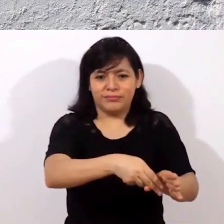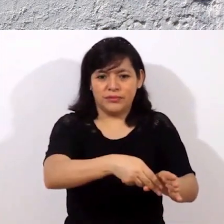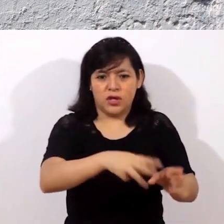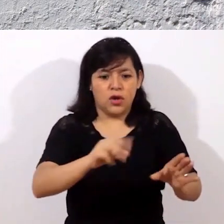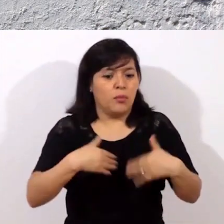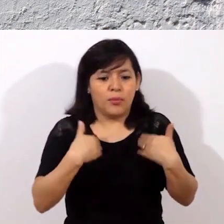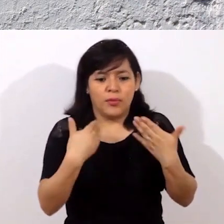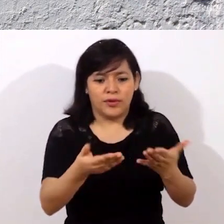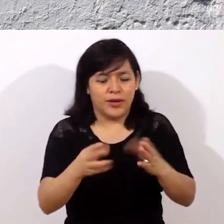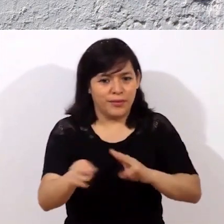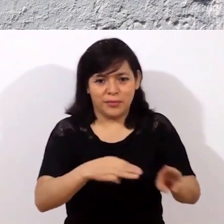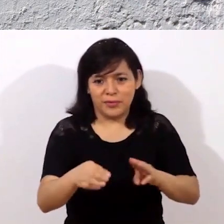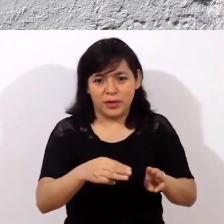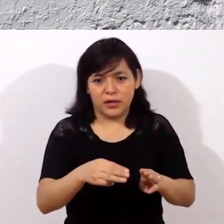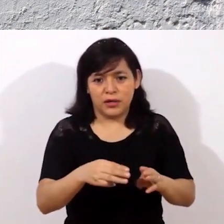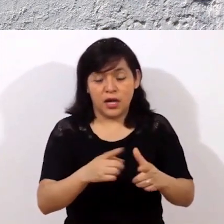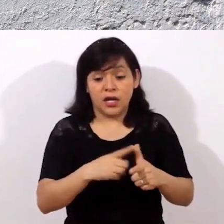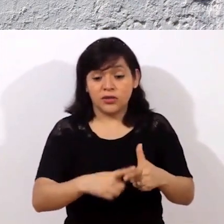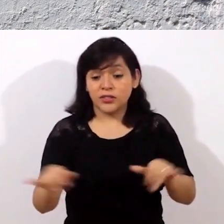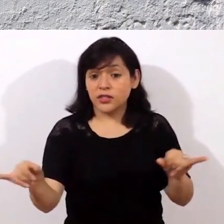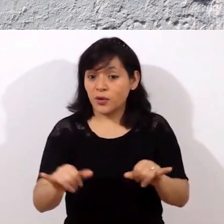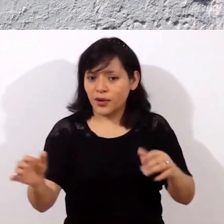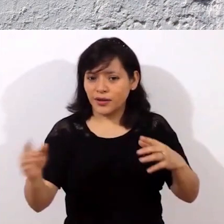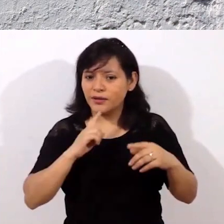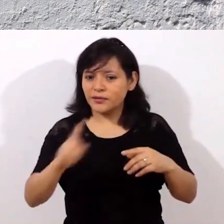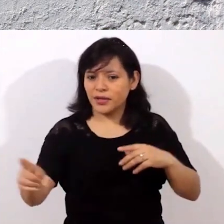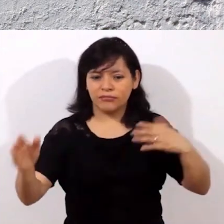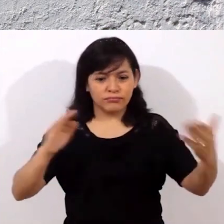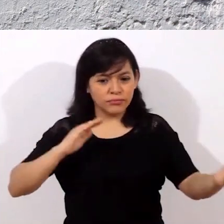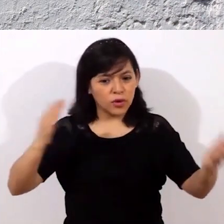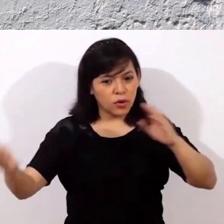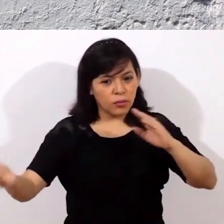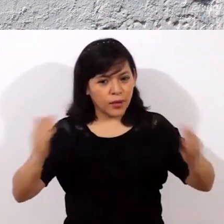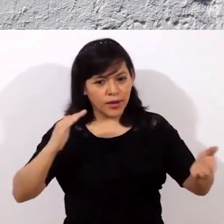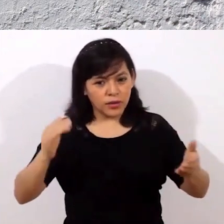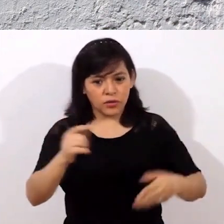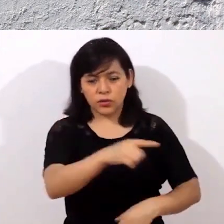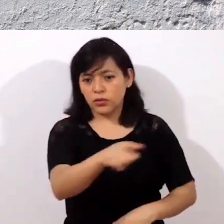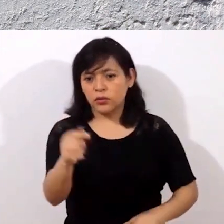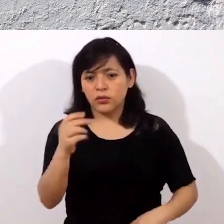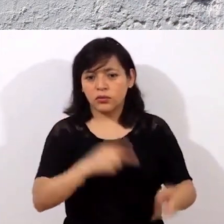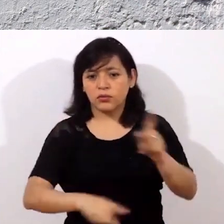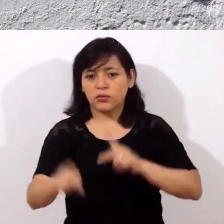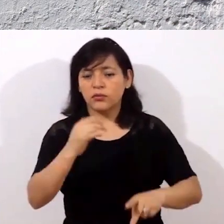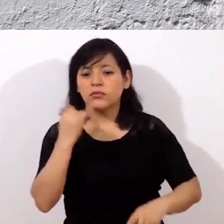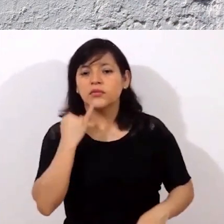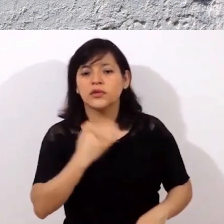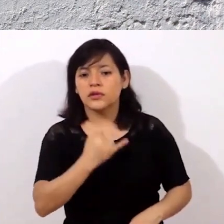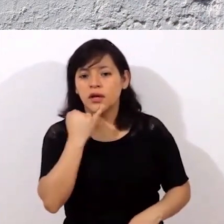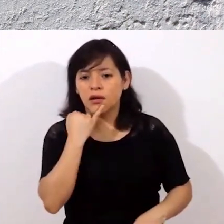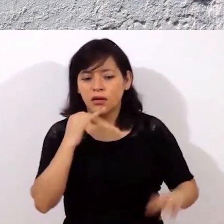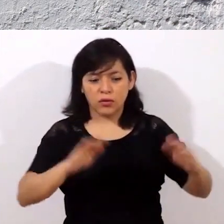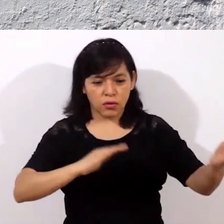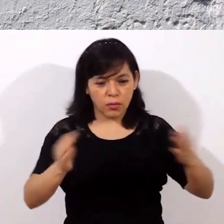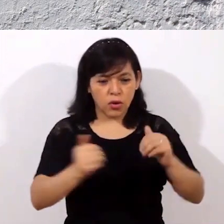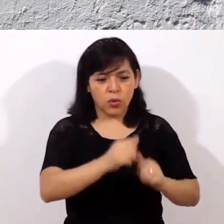porque como novilla indómita, no domable, se apartó Israel. Los apacentará